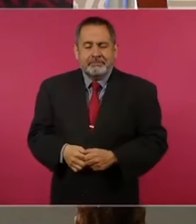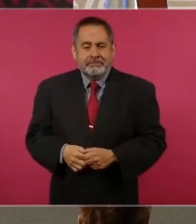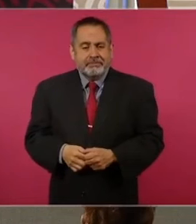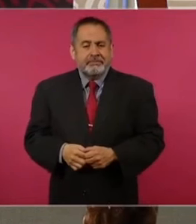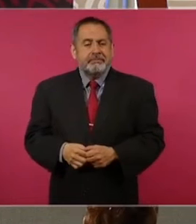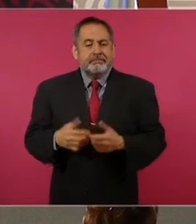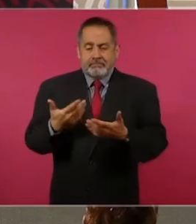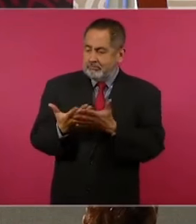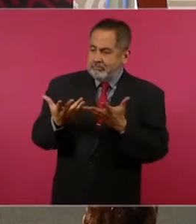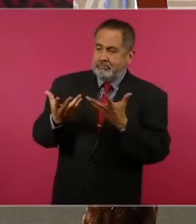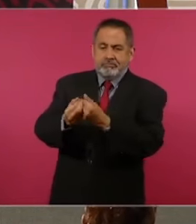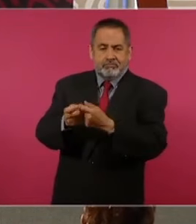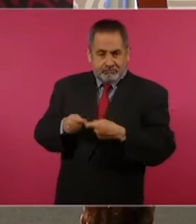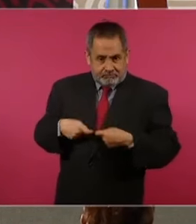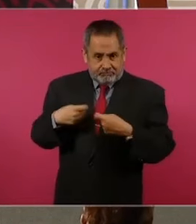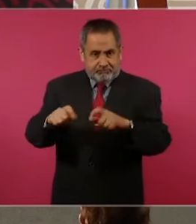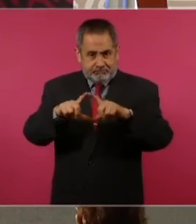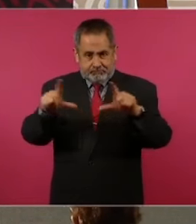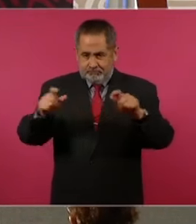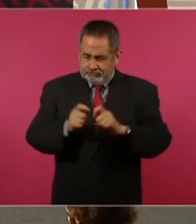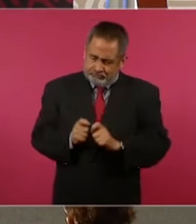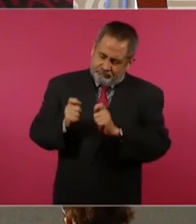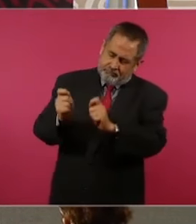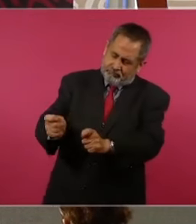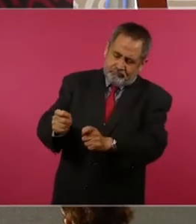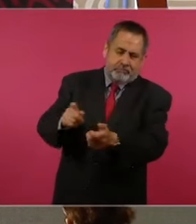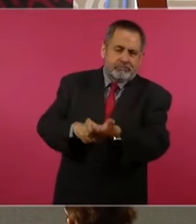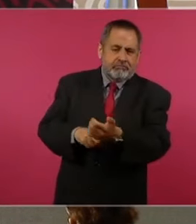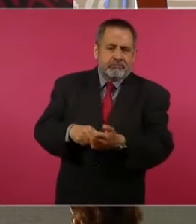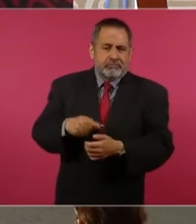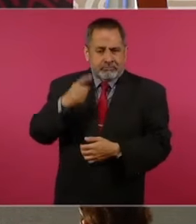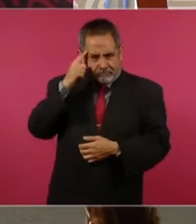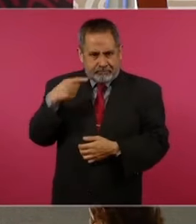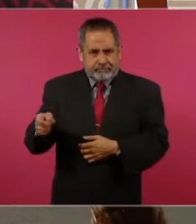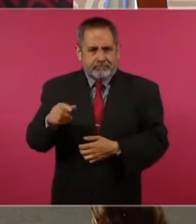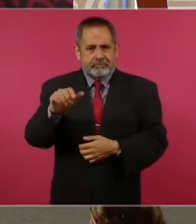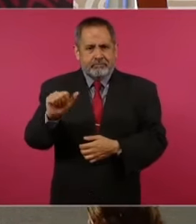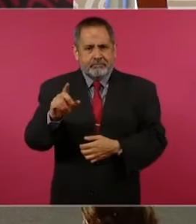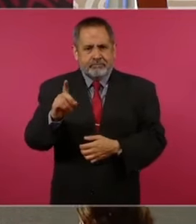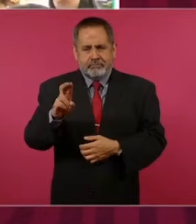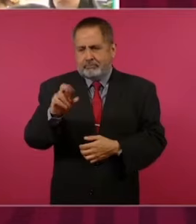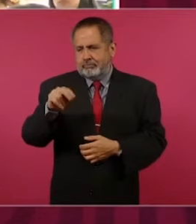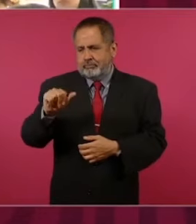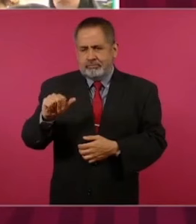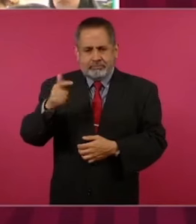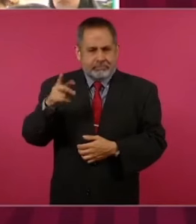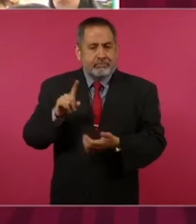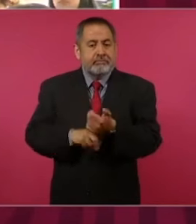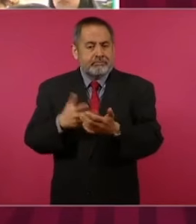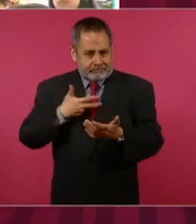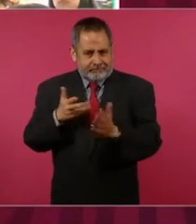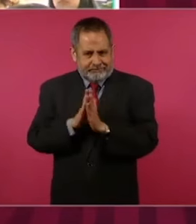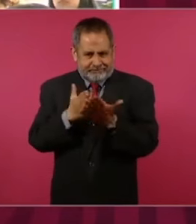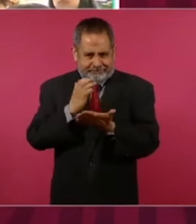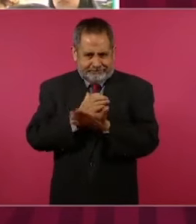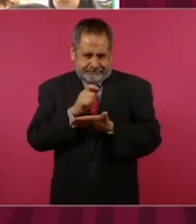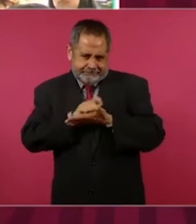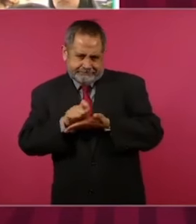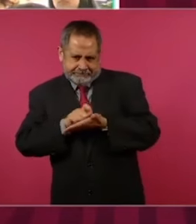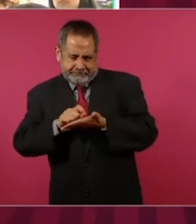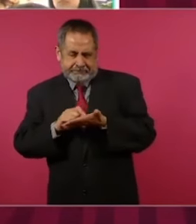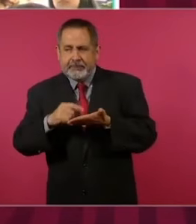país para entregar de manera simbólica a Adriana Aguilar, que está aquí conmigo, que además ya tiene su cuadernillo en donde,